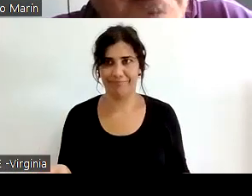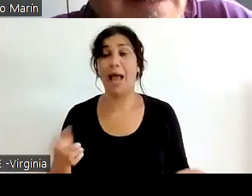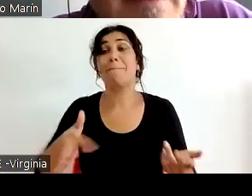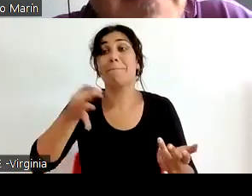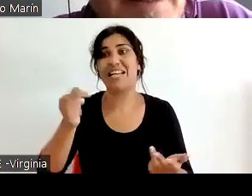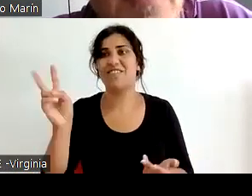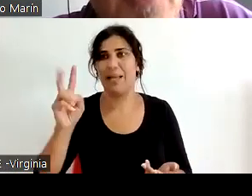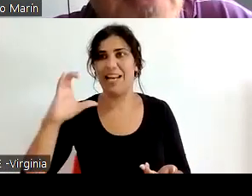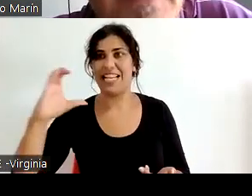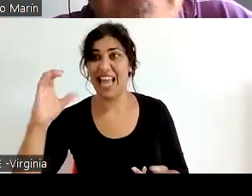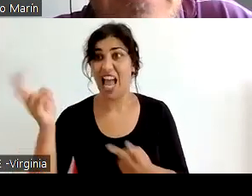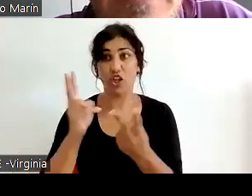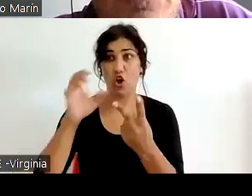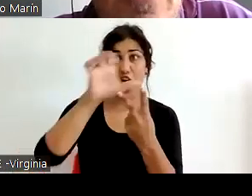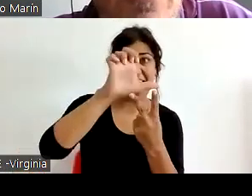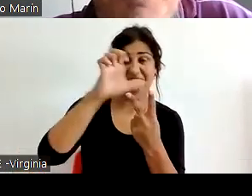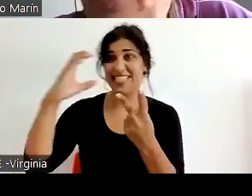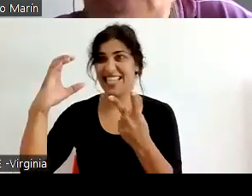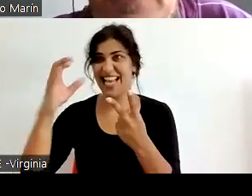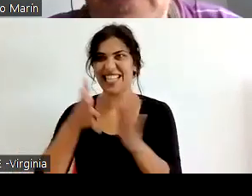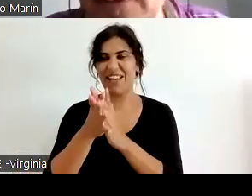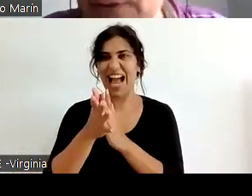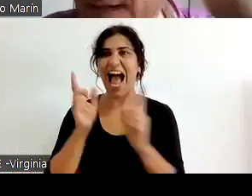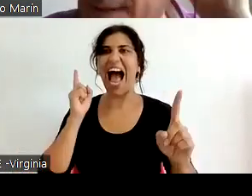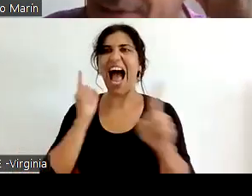los máximos antioxidantes que tenemos en el cuerpo, por lo